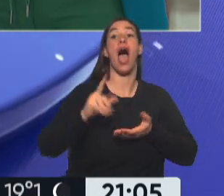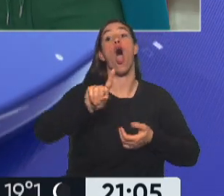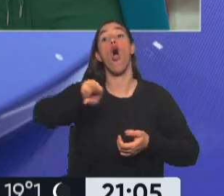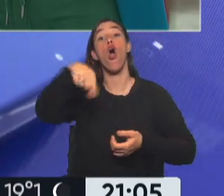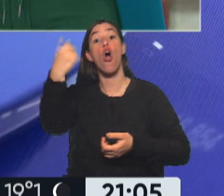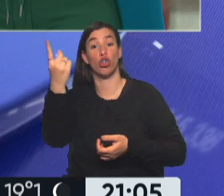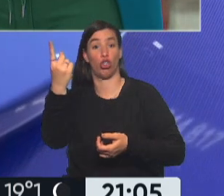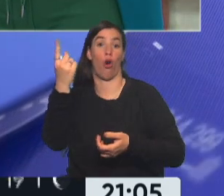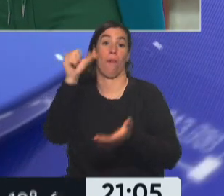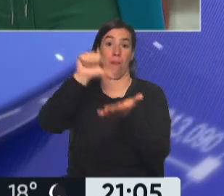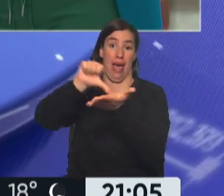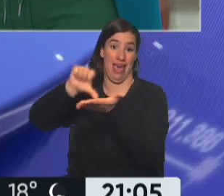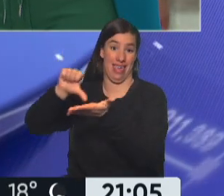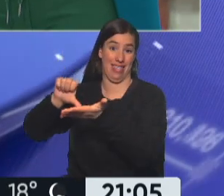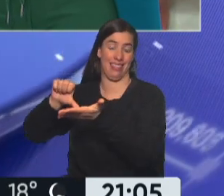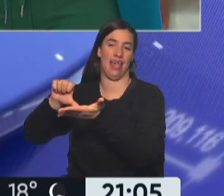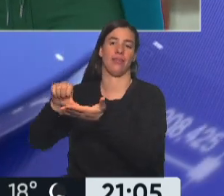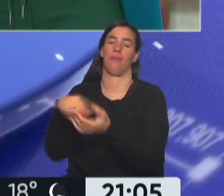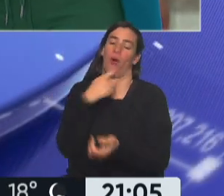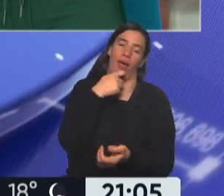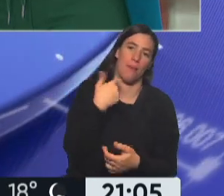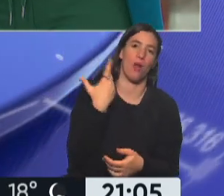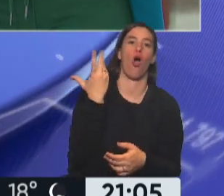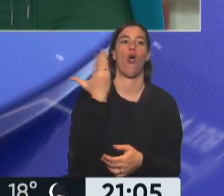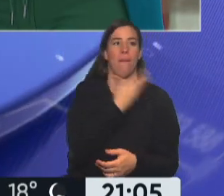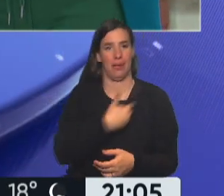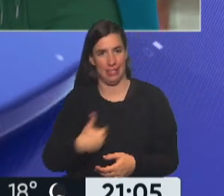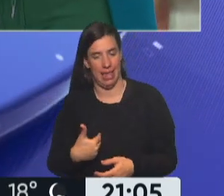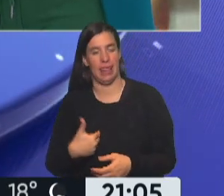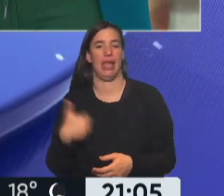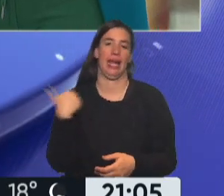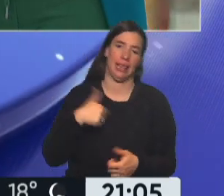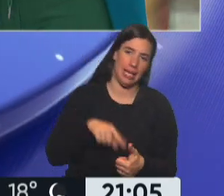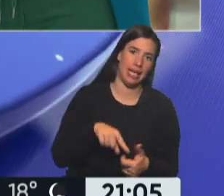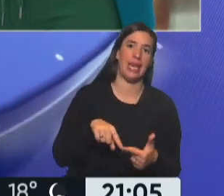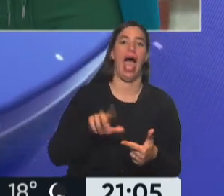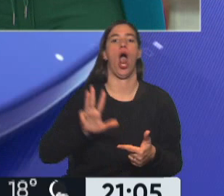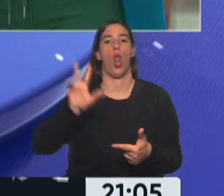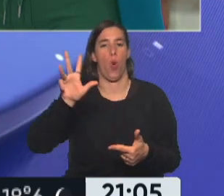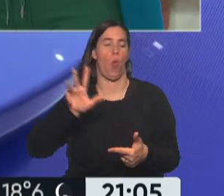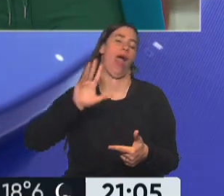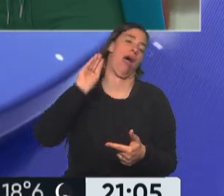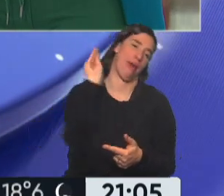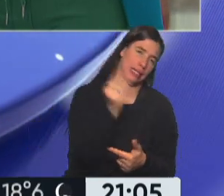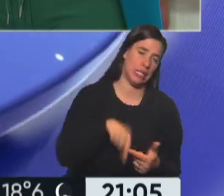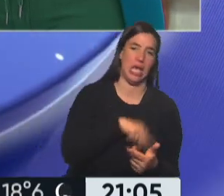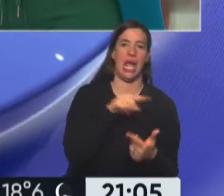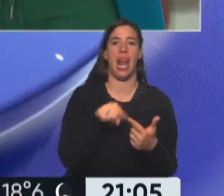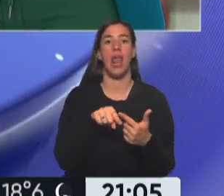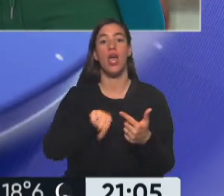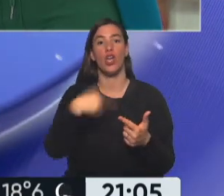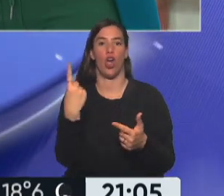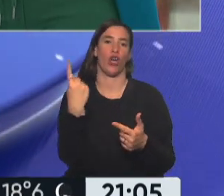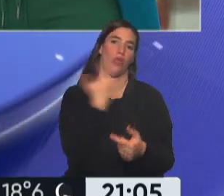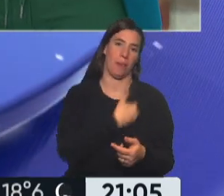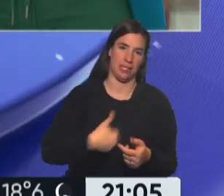que en este caso, bueno, invita al presidente de la Argentina, también lo invitó al presidente Lula da Silva de Brasil, entre otros mandatarios como por ejemplo